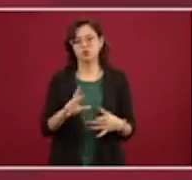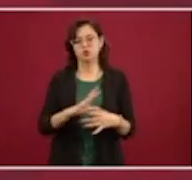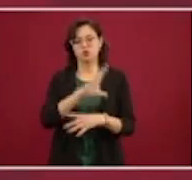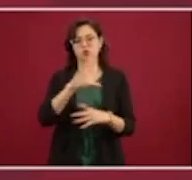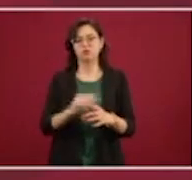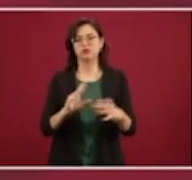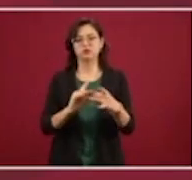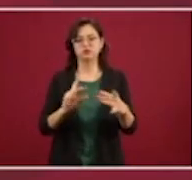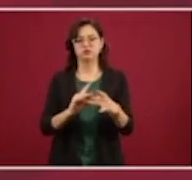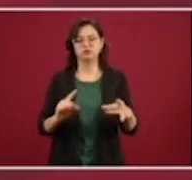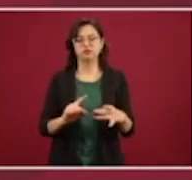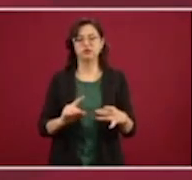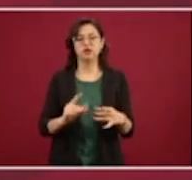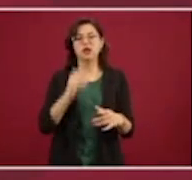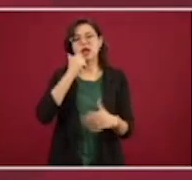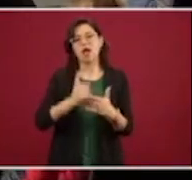Quiero